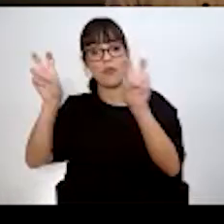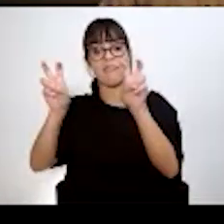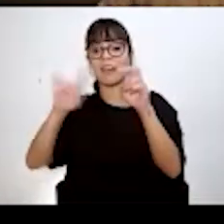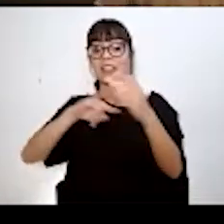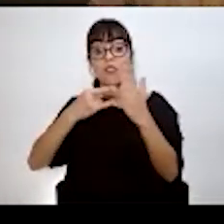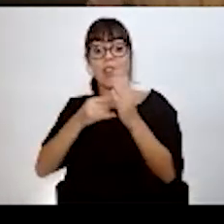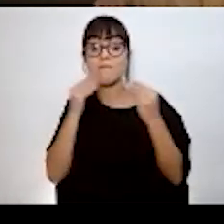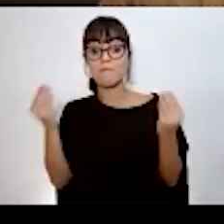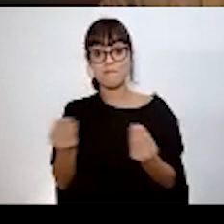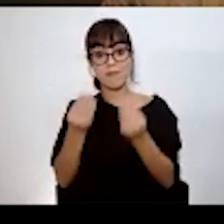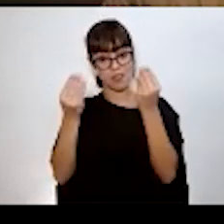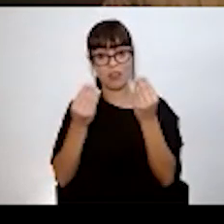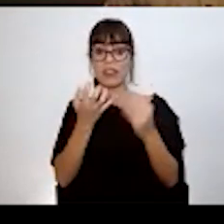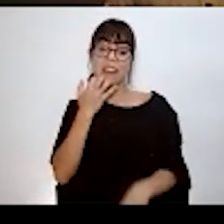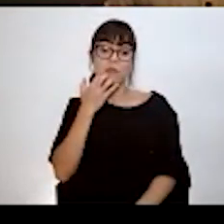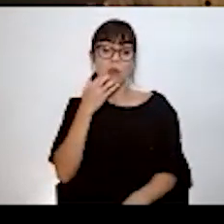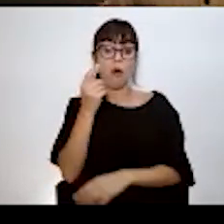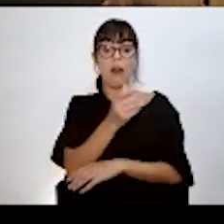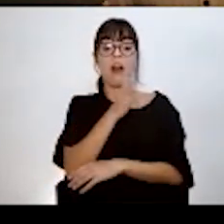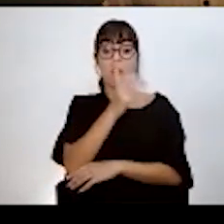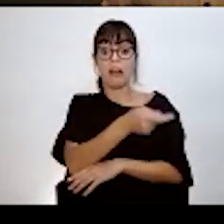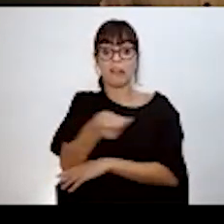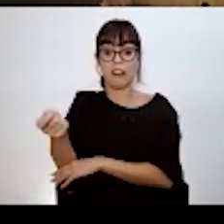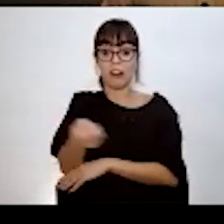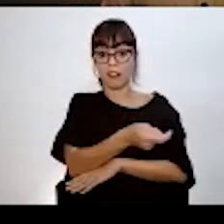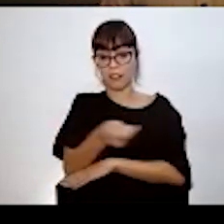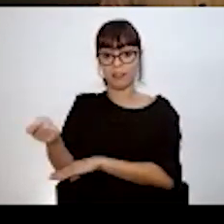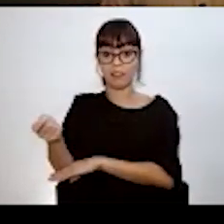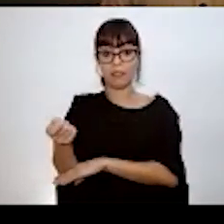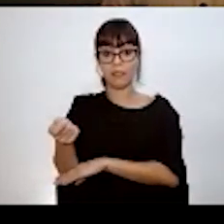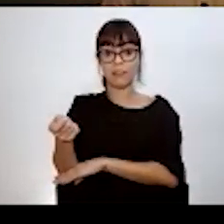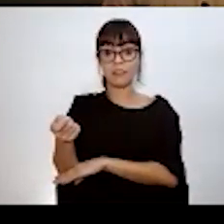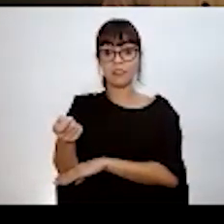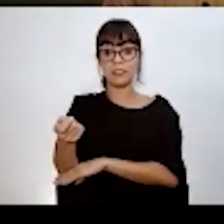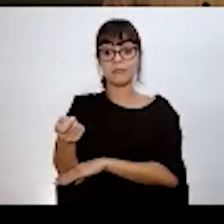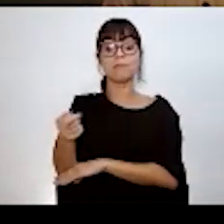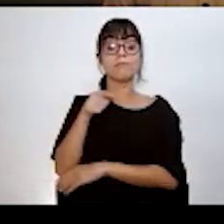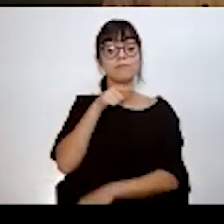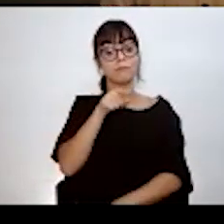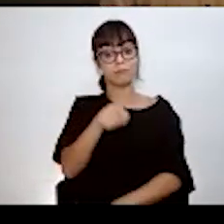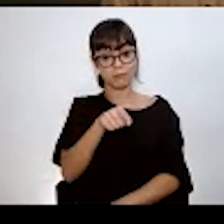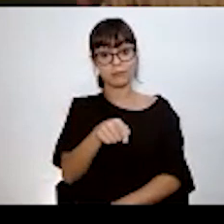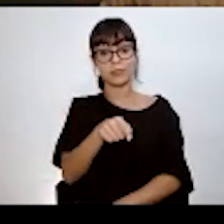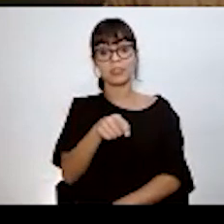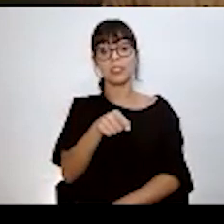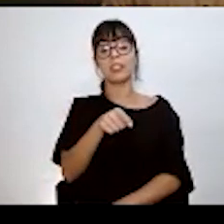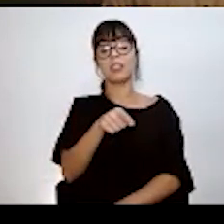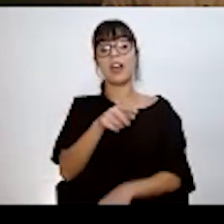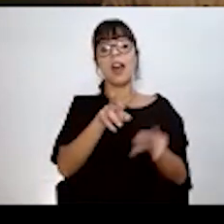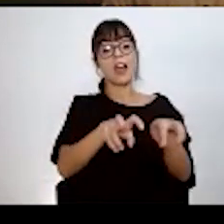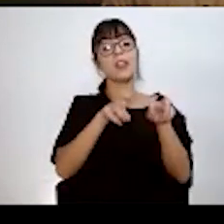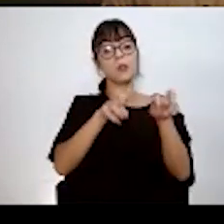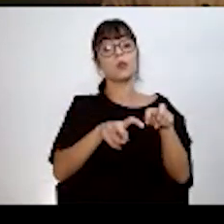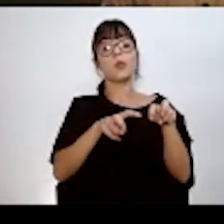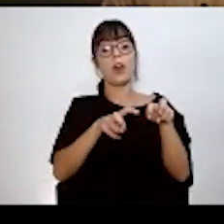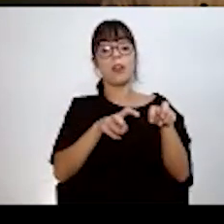tecnológicas, como por ejemplo el regadío, podría ser, para incrementar de forma significativa la explotación de los recursos agrícolas de Gran